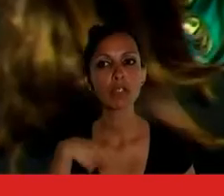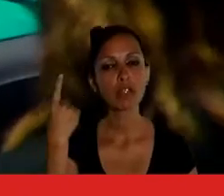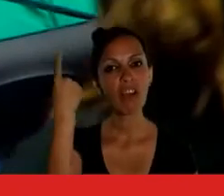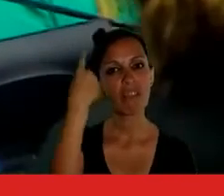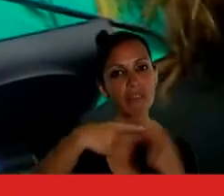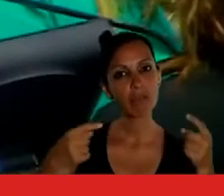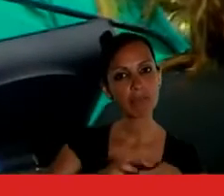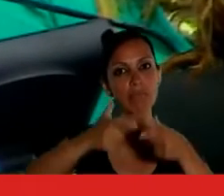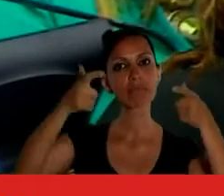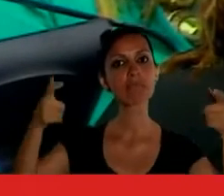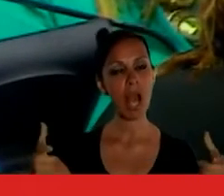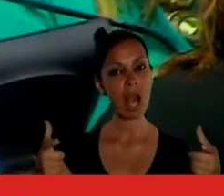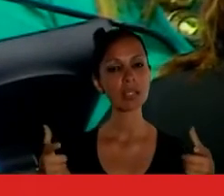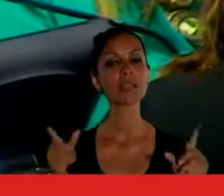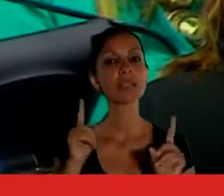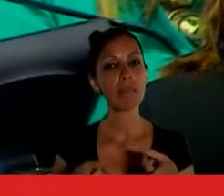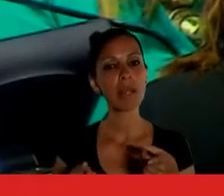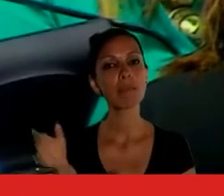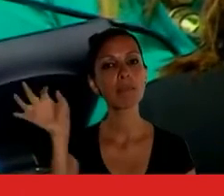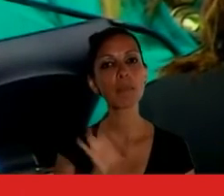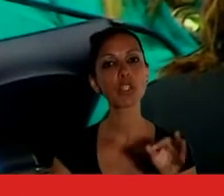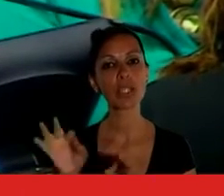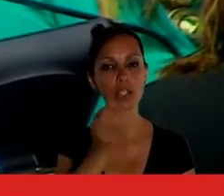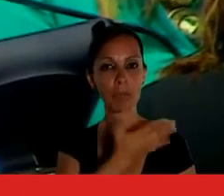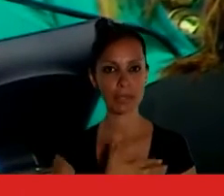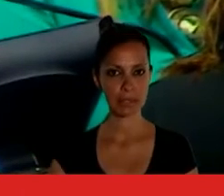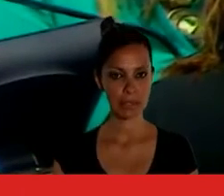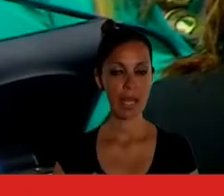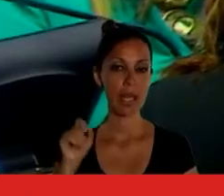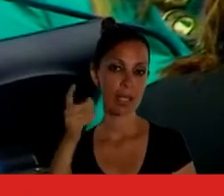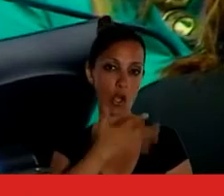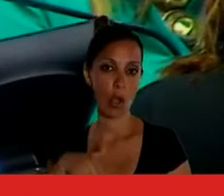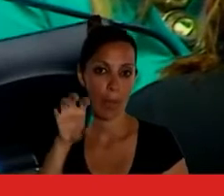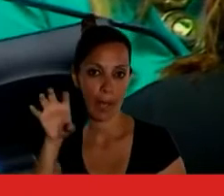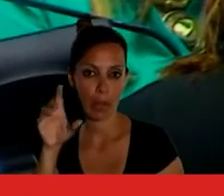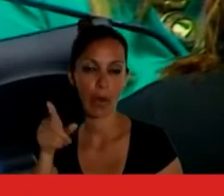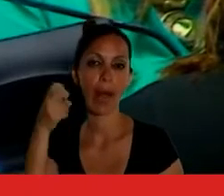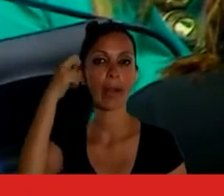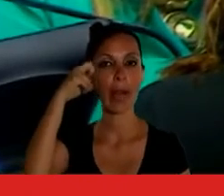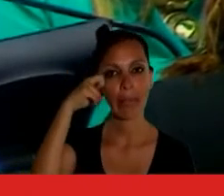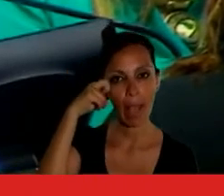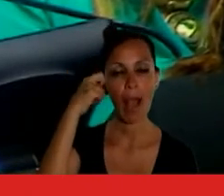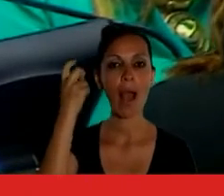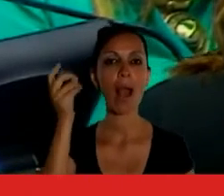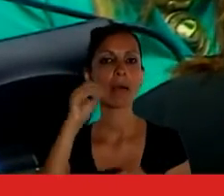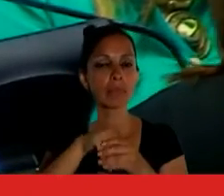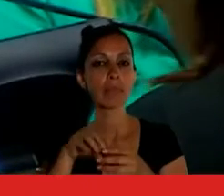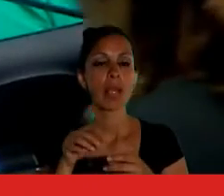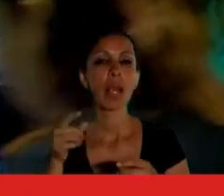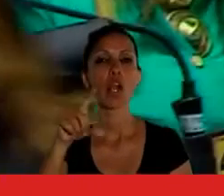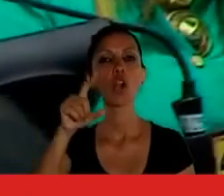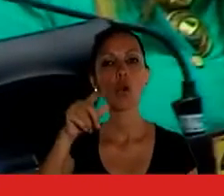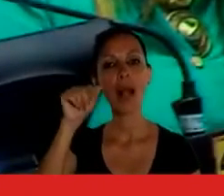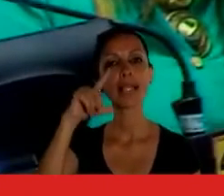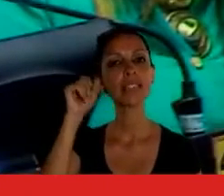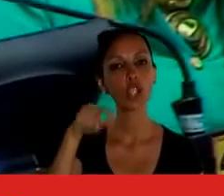incorporara al proyecto presidencial y de la gobernadora el radicalismo, que se sume la coalición cívica, el partido